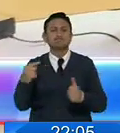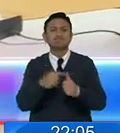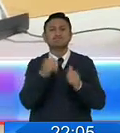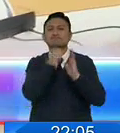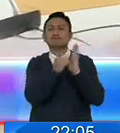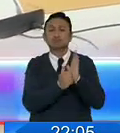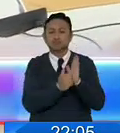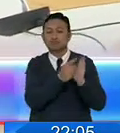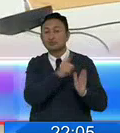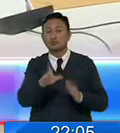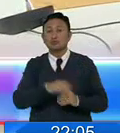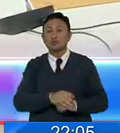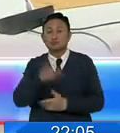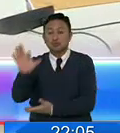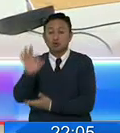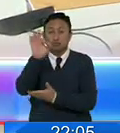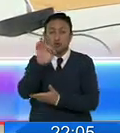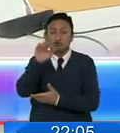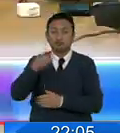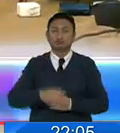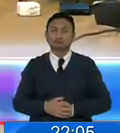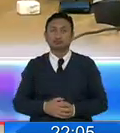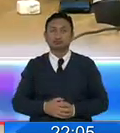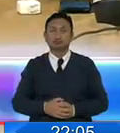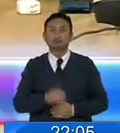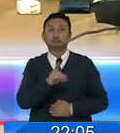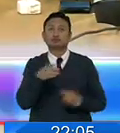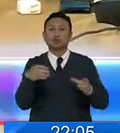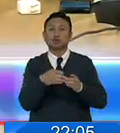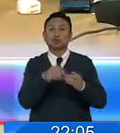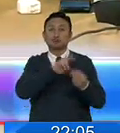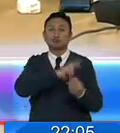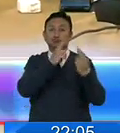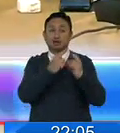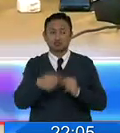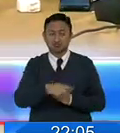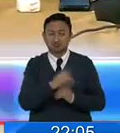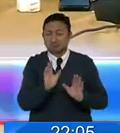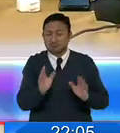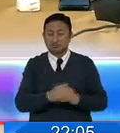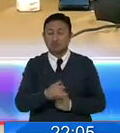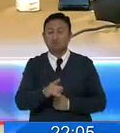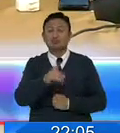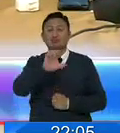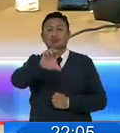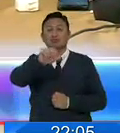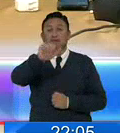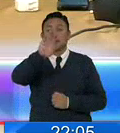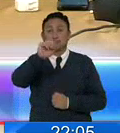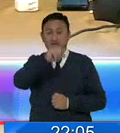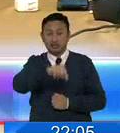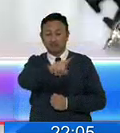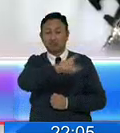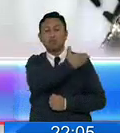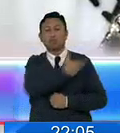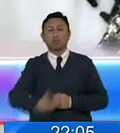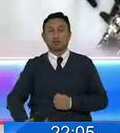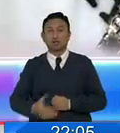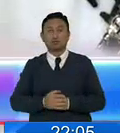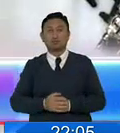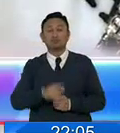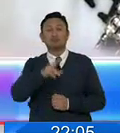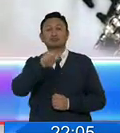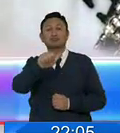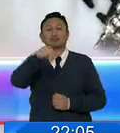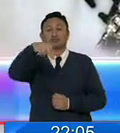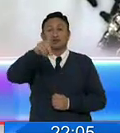agenda fue elegir a sus respectivas autoridades. En la comisión de enmiendas no hubo mayor novedad. Elizabeth Cabezas fue electa como presidenta y Vilma Andrade